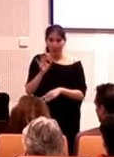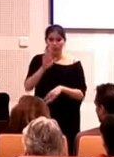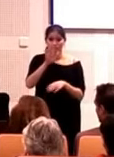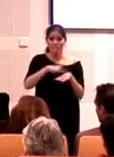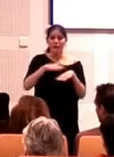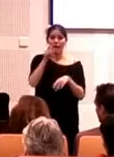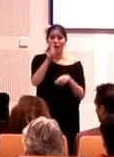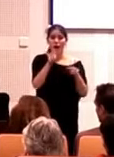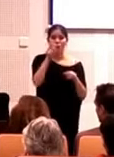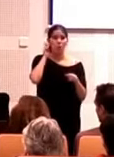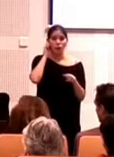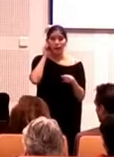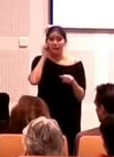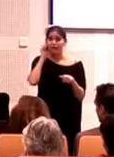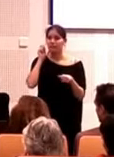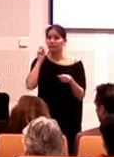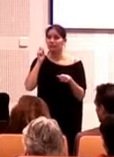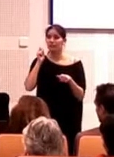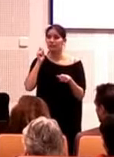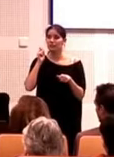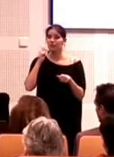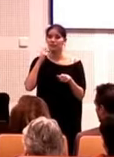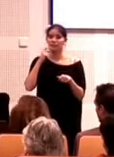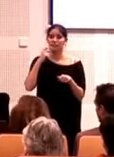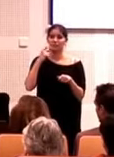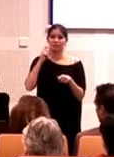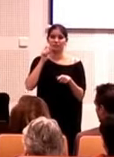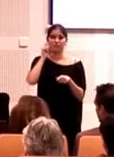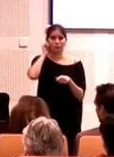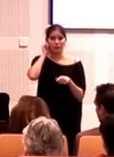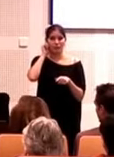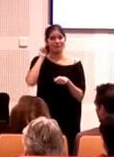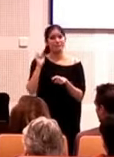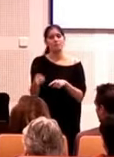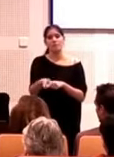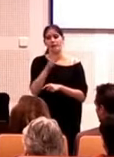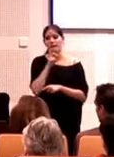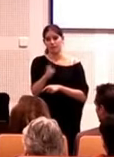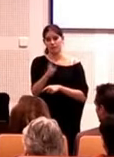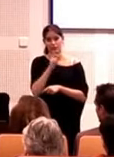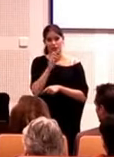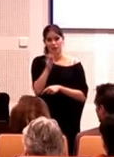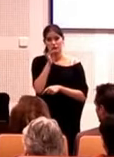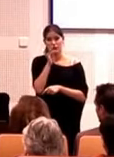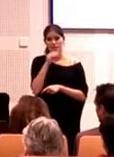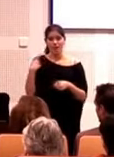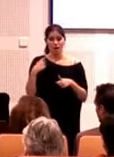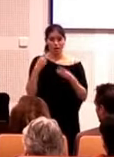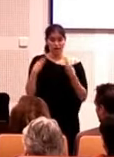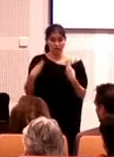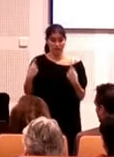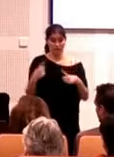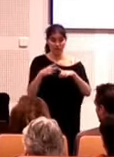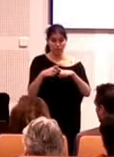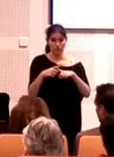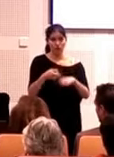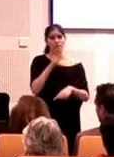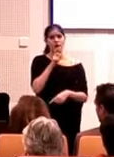mujeres... No es un tópico, es verdad, para las mujeres nos es todavía más difícil normalizar nuestra vida sexual. La